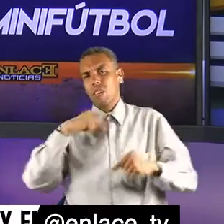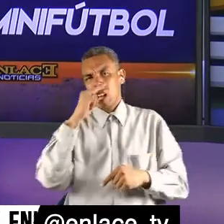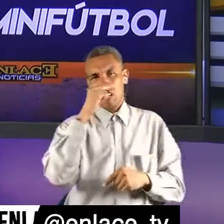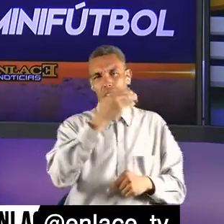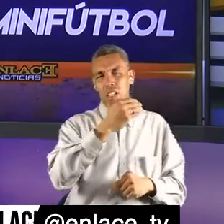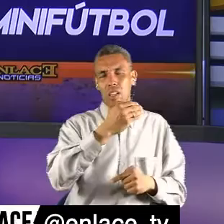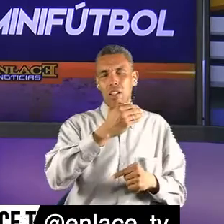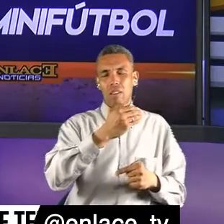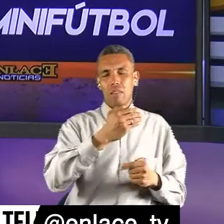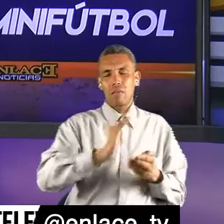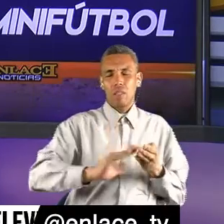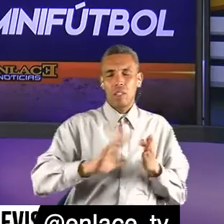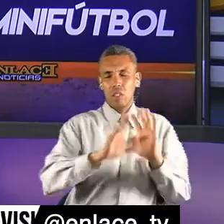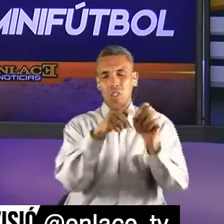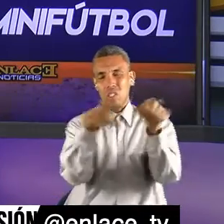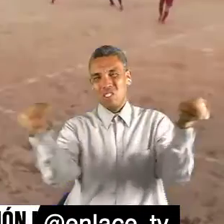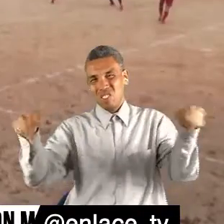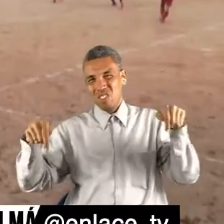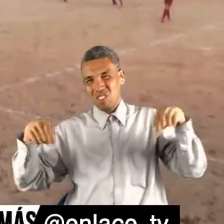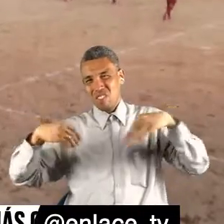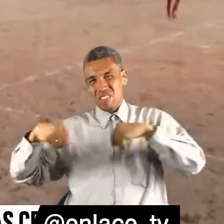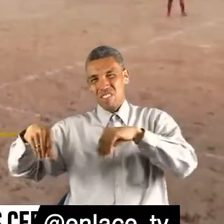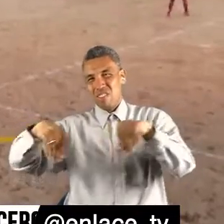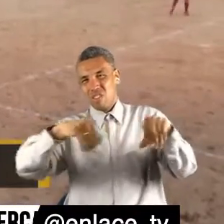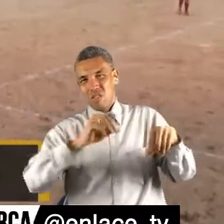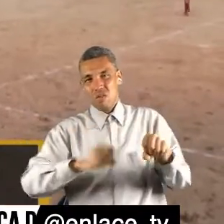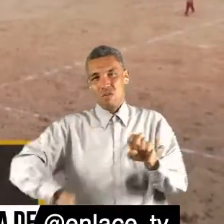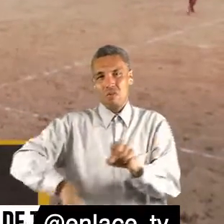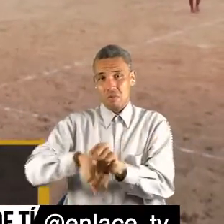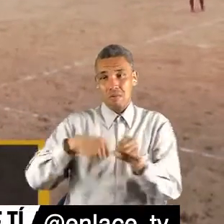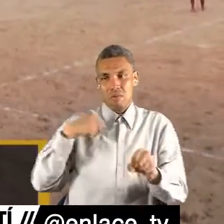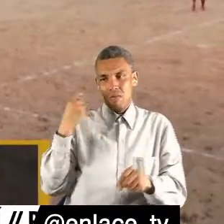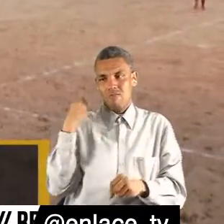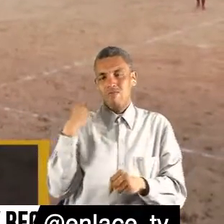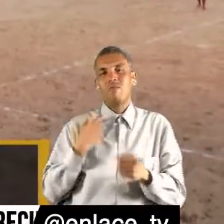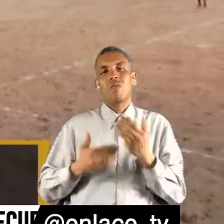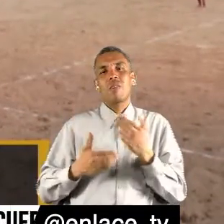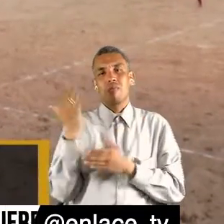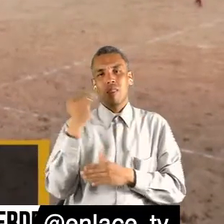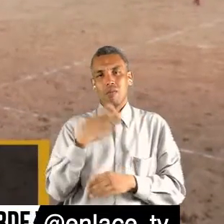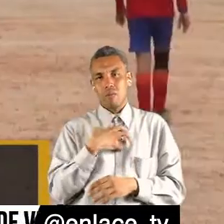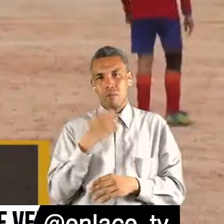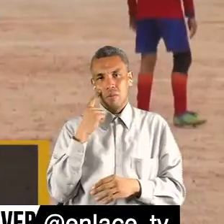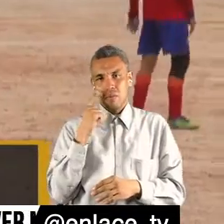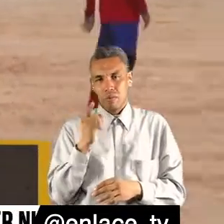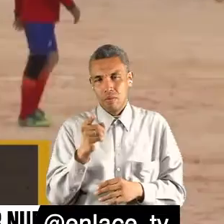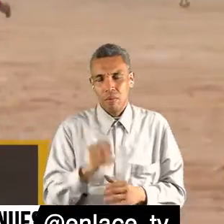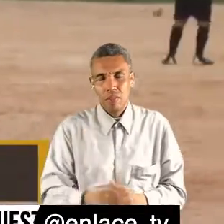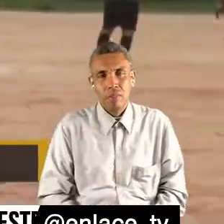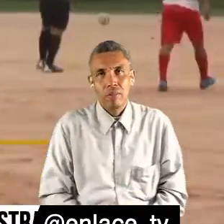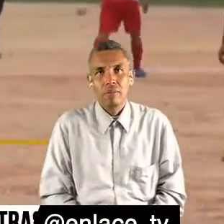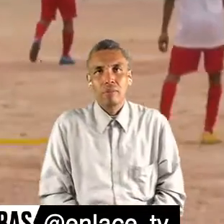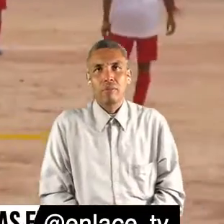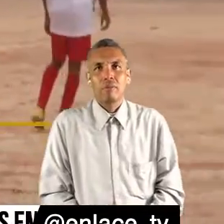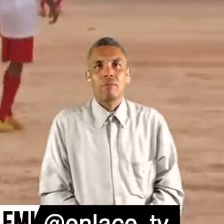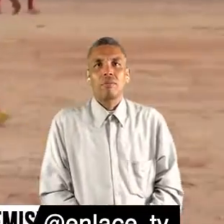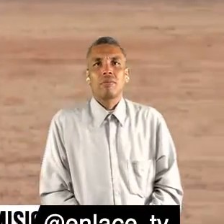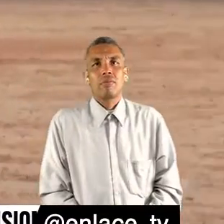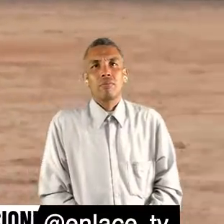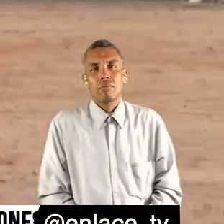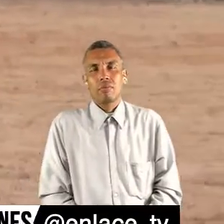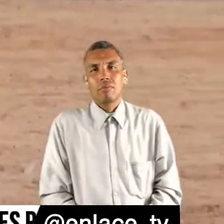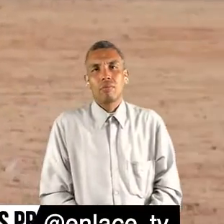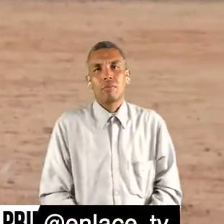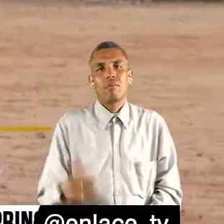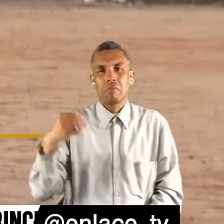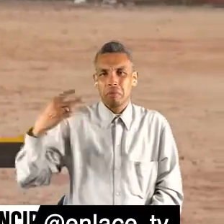juega en la Comuna 2 de nuestra ciudad. Tres partidos se jugaron ayer en este escenario deportivo en el inicio de la segunda temporada del